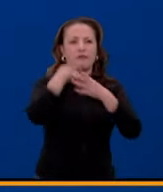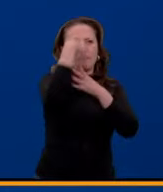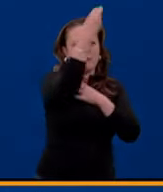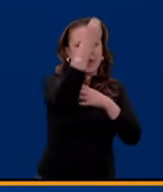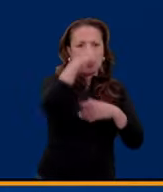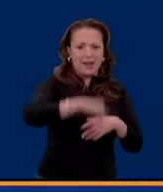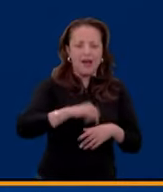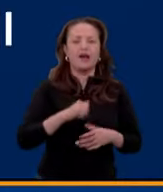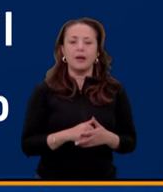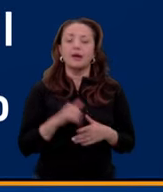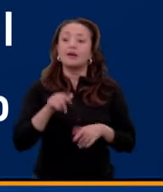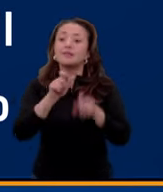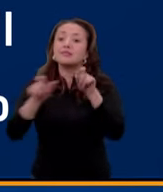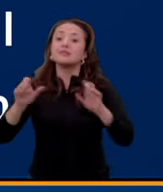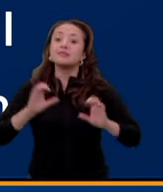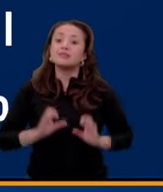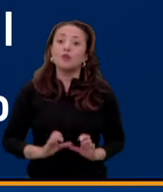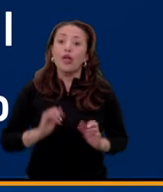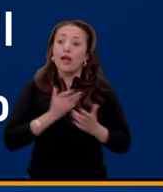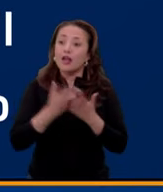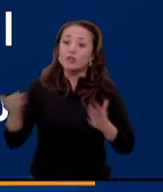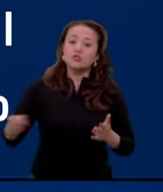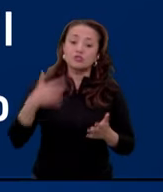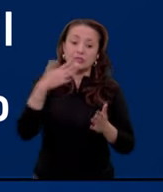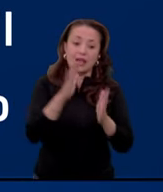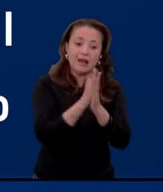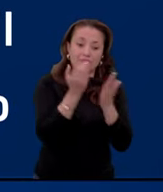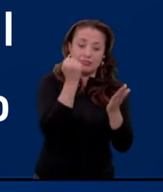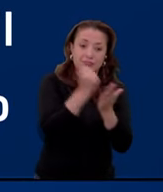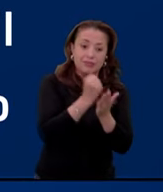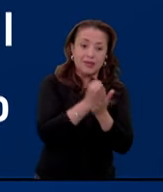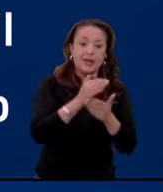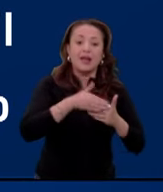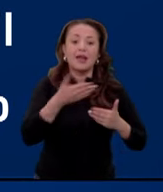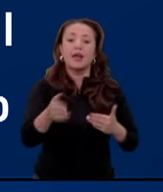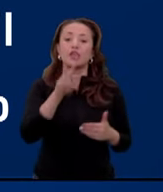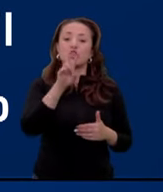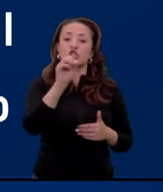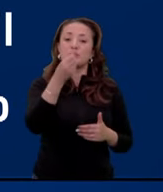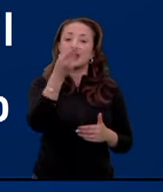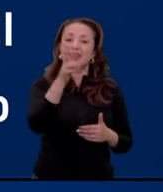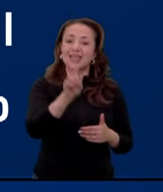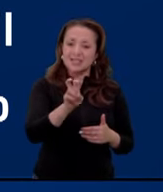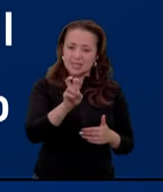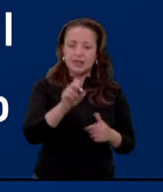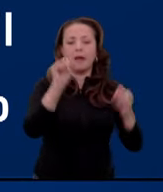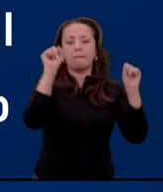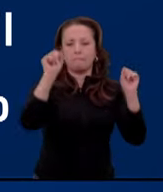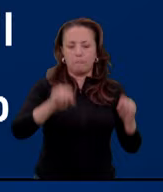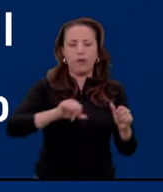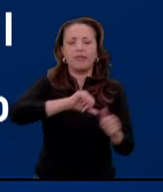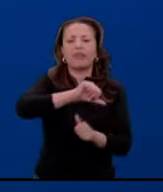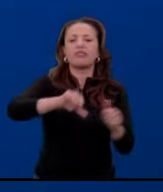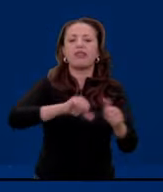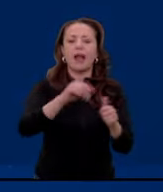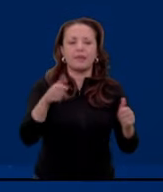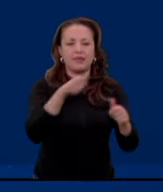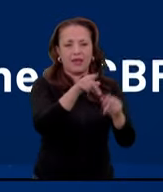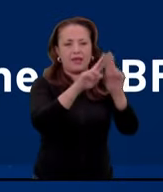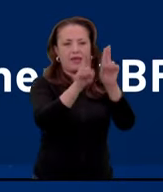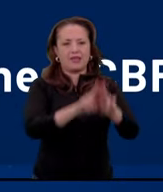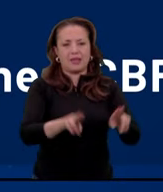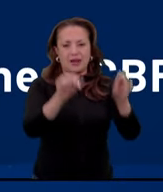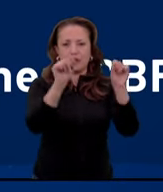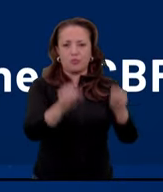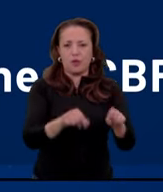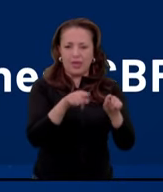Los ciudadanos que hayan expedido su pasaporte después del 2017 podrán realizar el trámite en línea. A partir